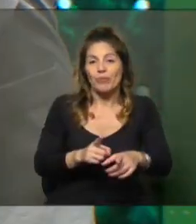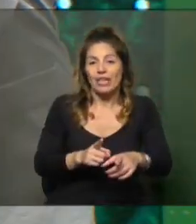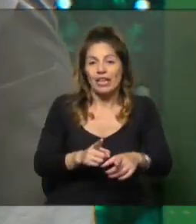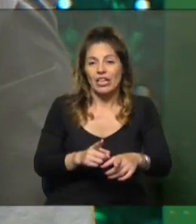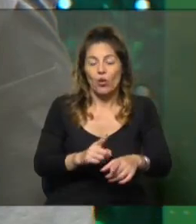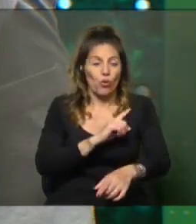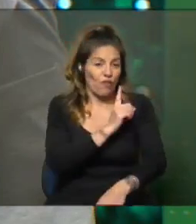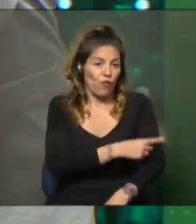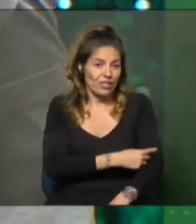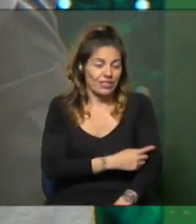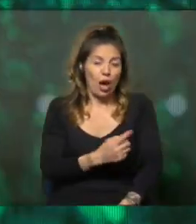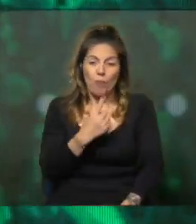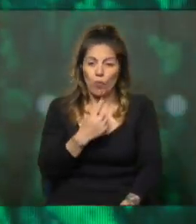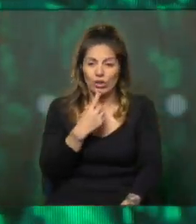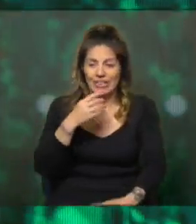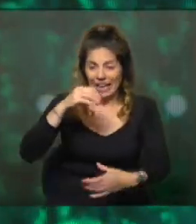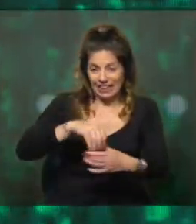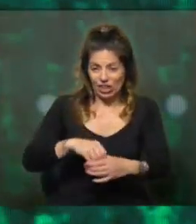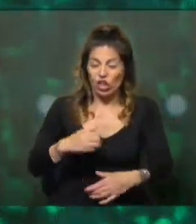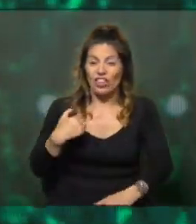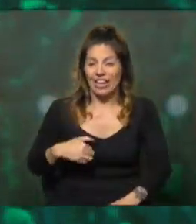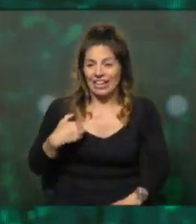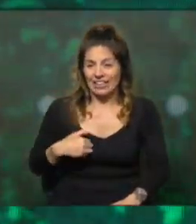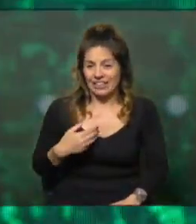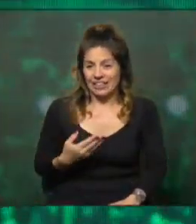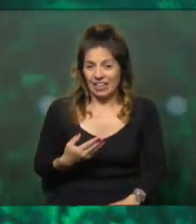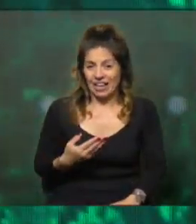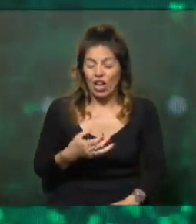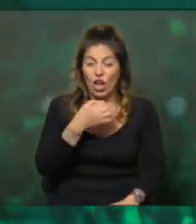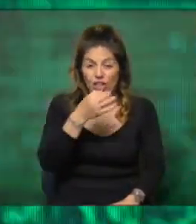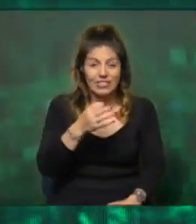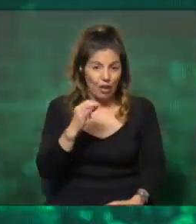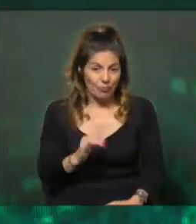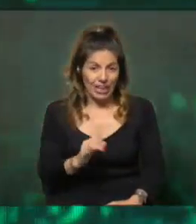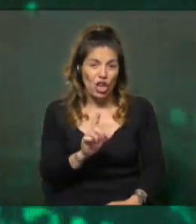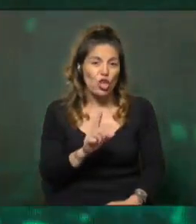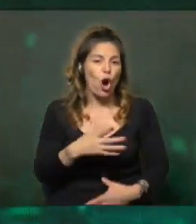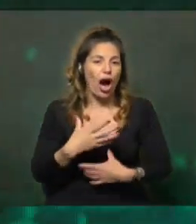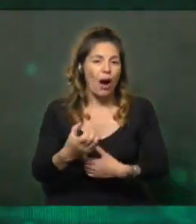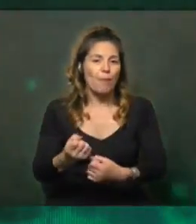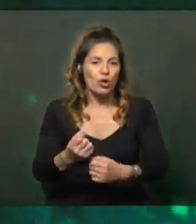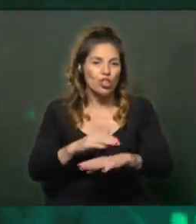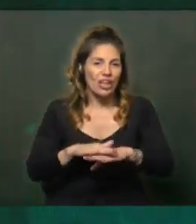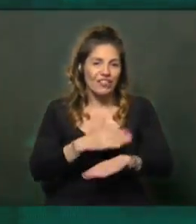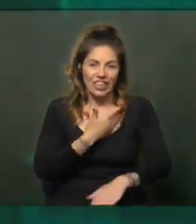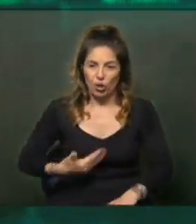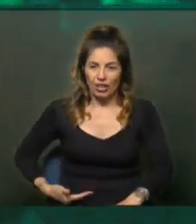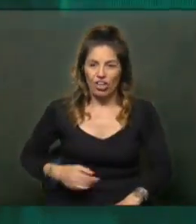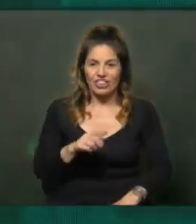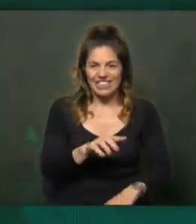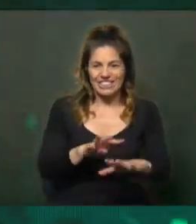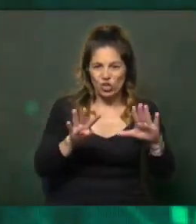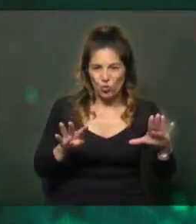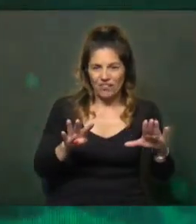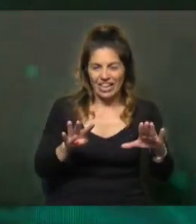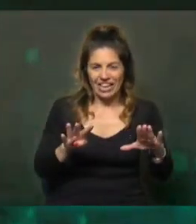política tiene una potencia política dentro de de Argentina eh lo decían bien recién O sea no tiene apoyos a nivel de gobernadores tiene 19